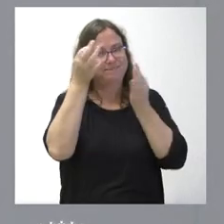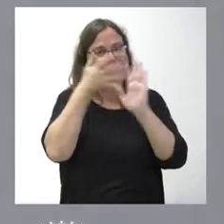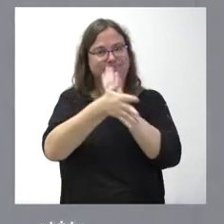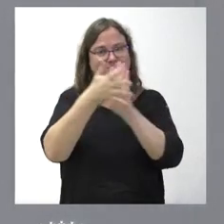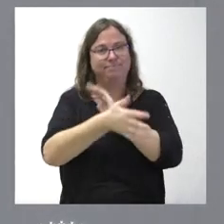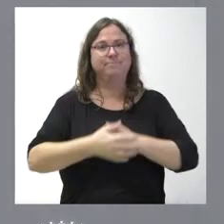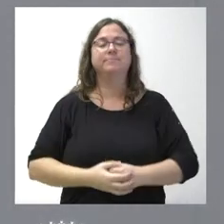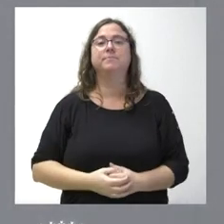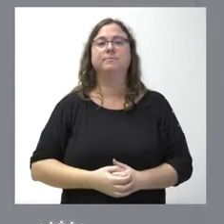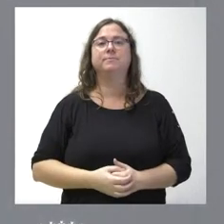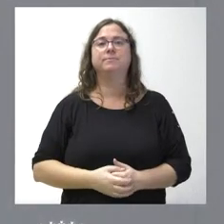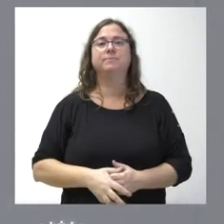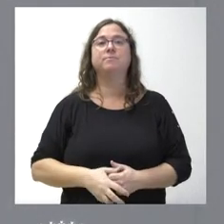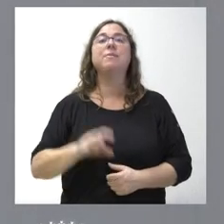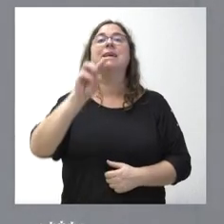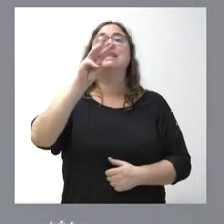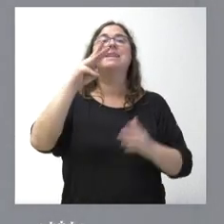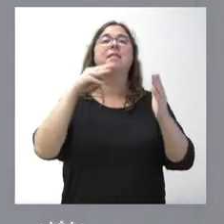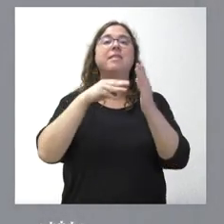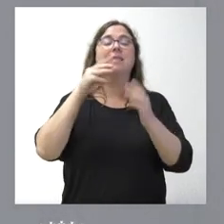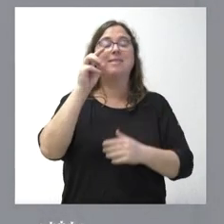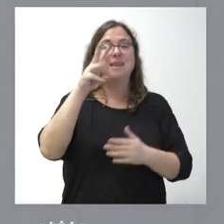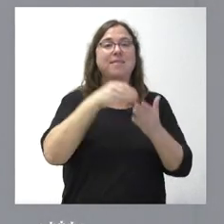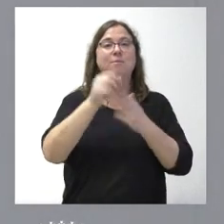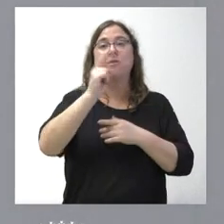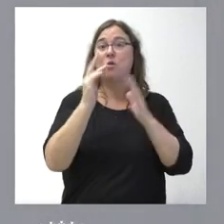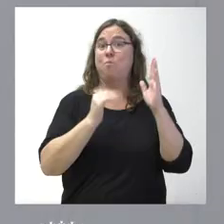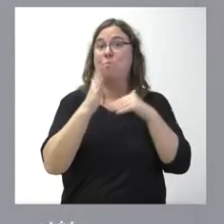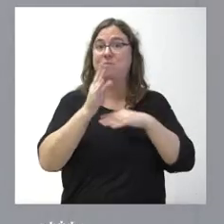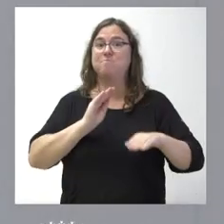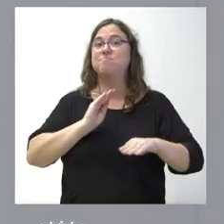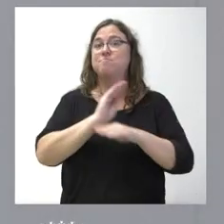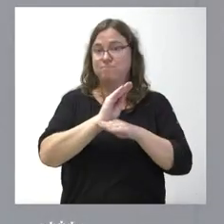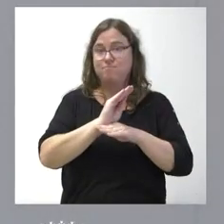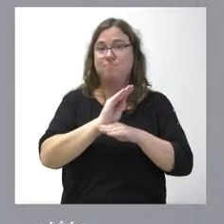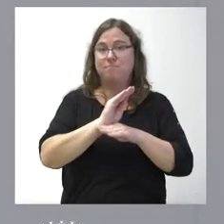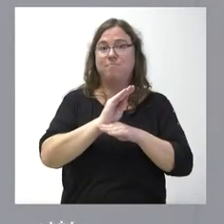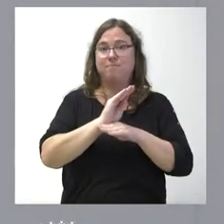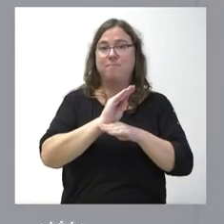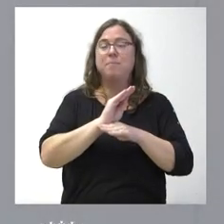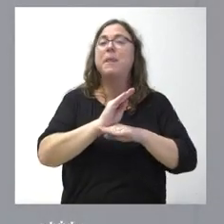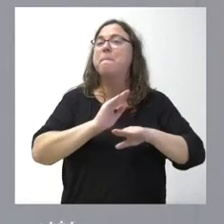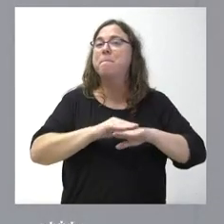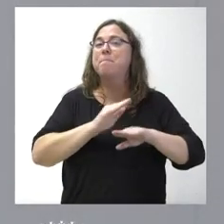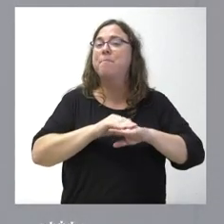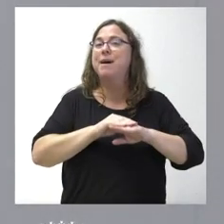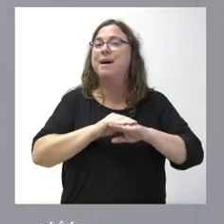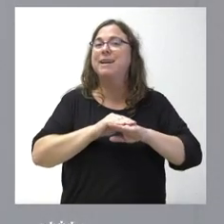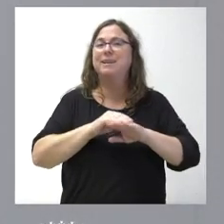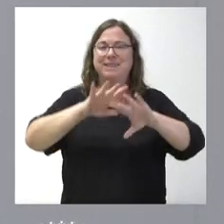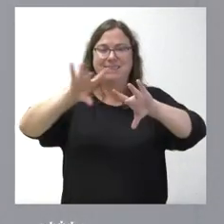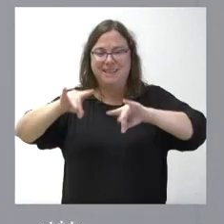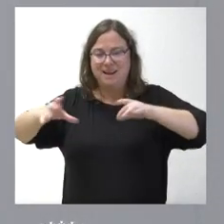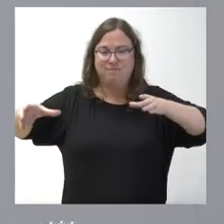documentación más de 13 millones de euros de inversión para la concentración parcelaria de la